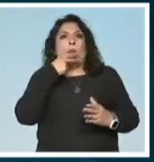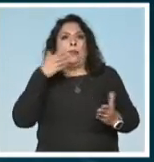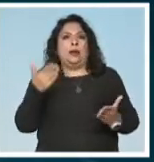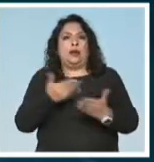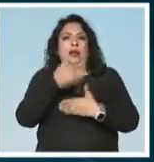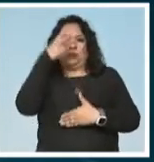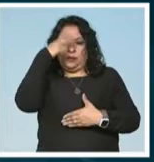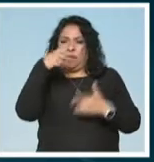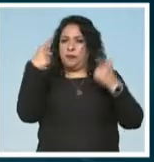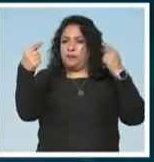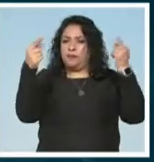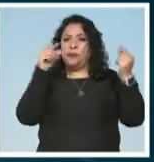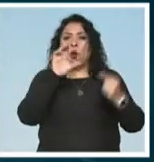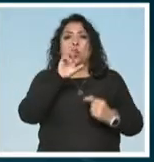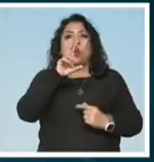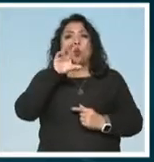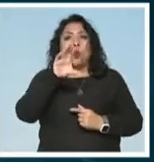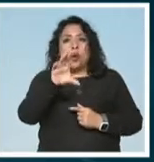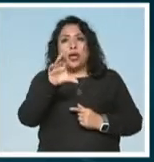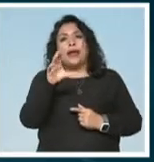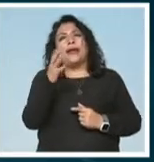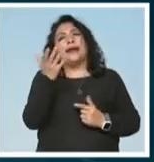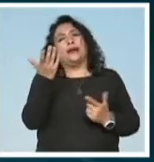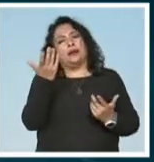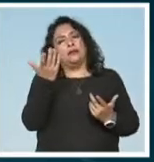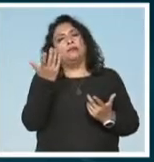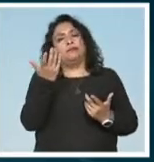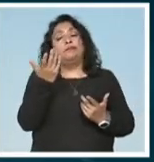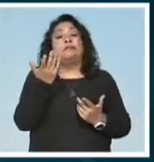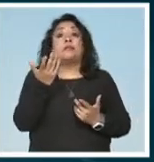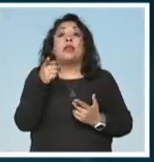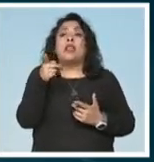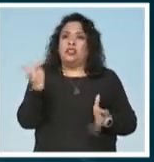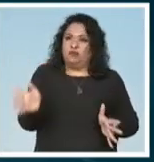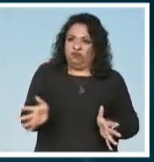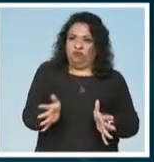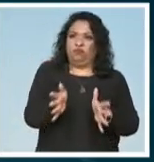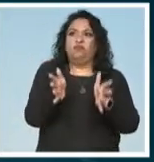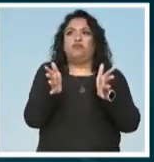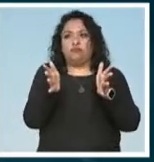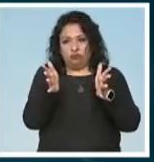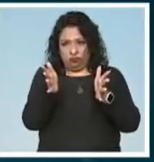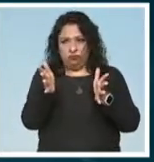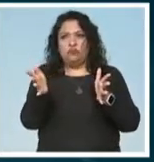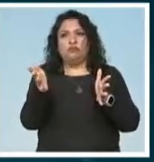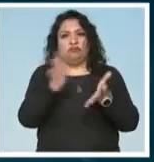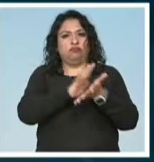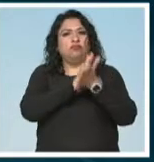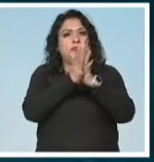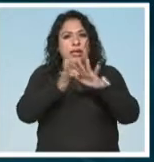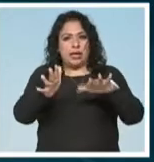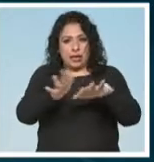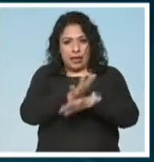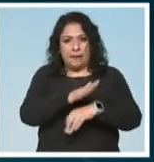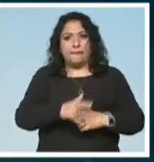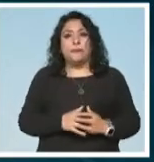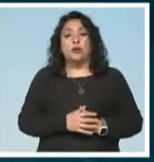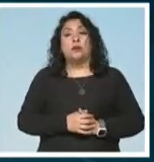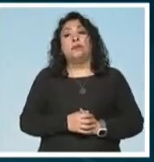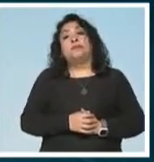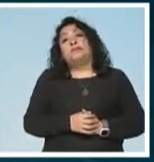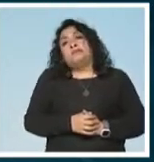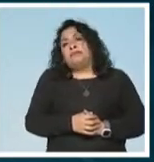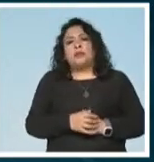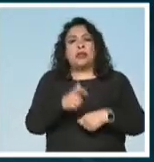mexicano, egresado del CUEC, quien en muchos sentidos fue el impulsor de esta transformación. Pues,